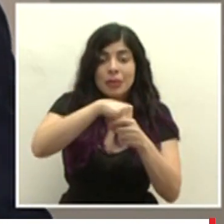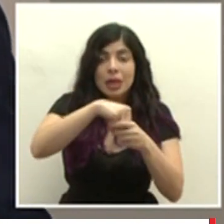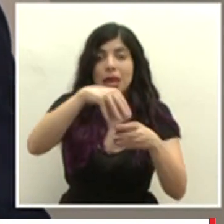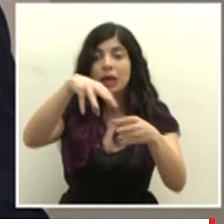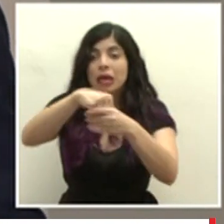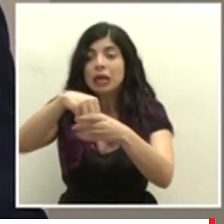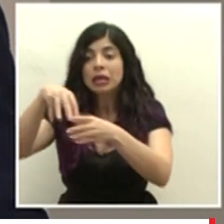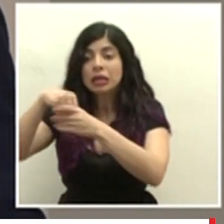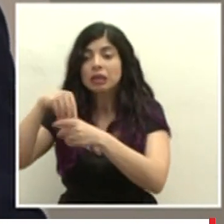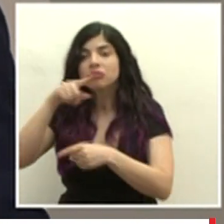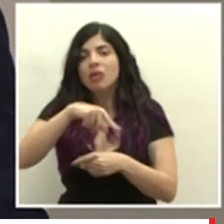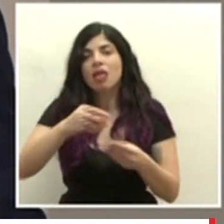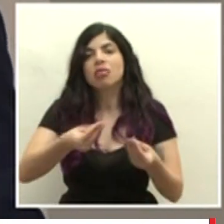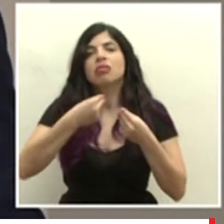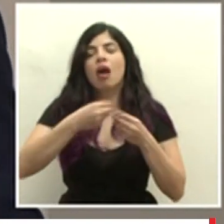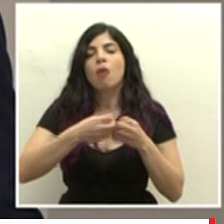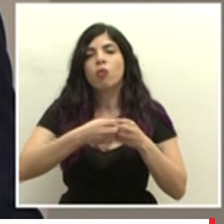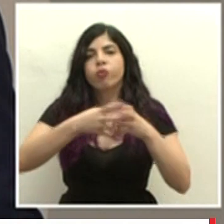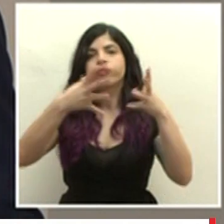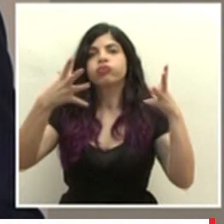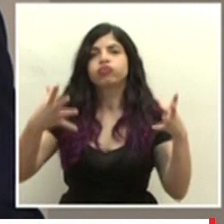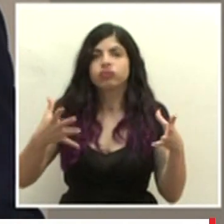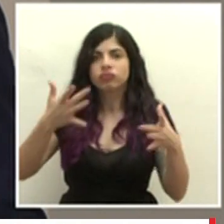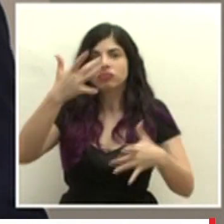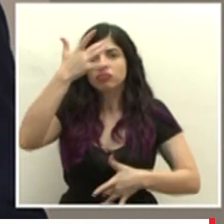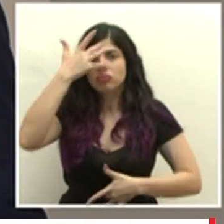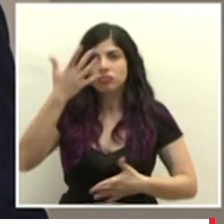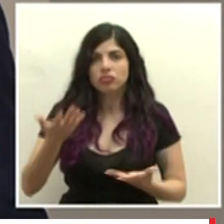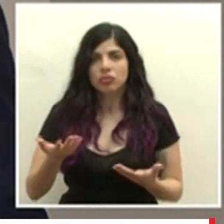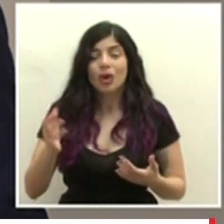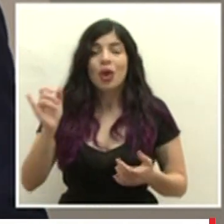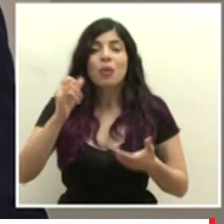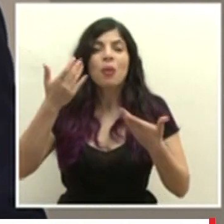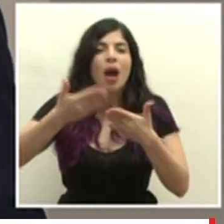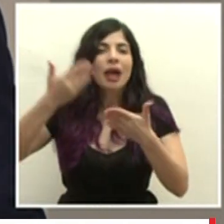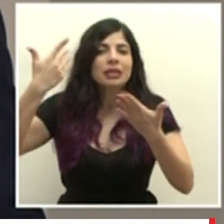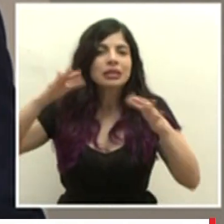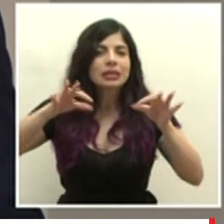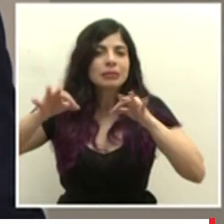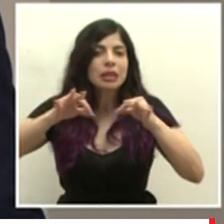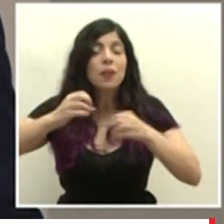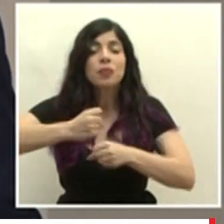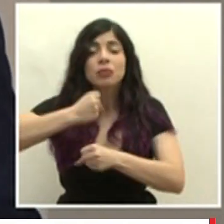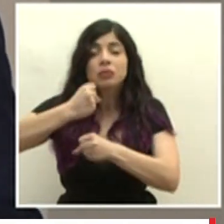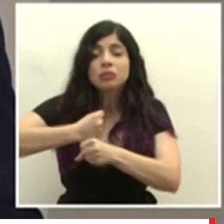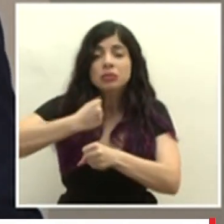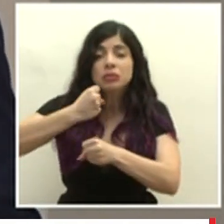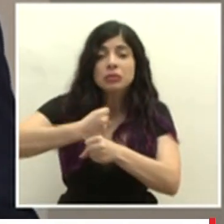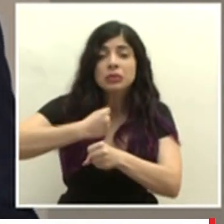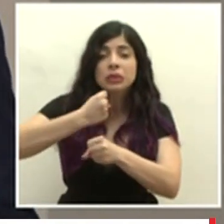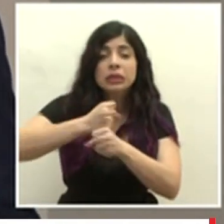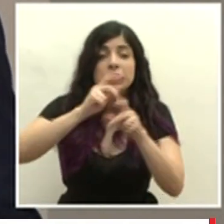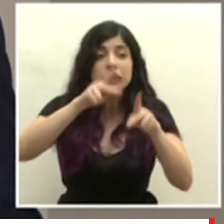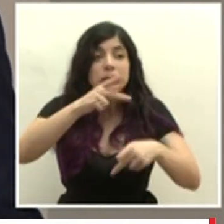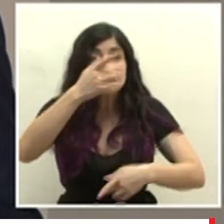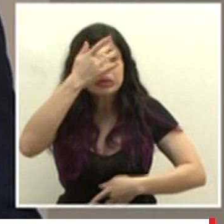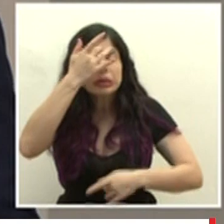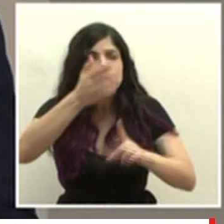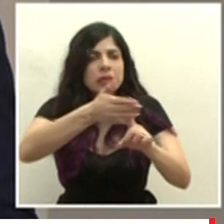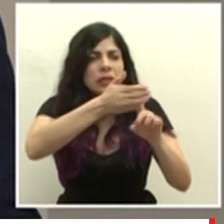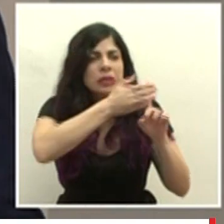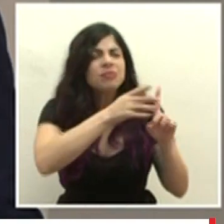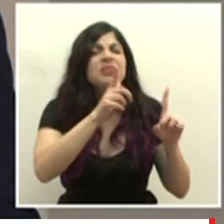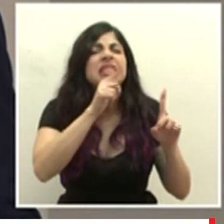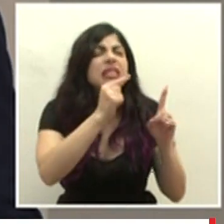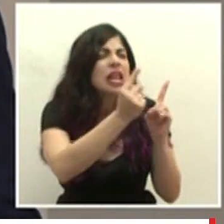eventualmente esa cantidad, esa magnitud de los casos. Como indicaba anteriormente, el trabajo que se hace del aislamiento, de la identificación de los